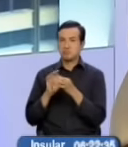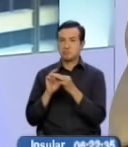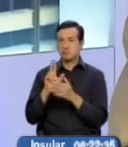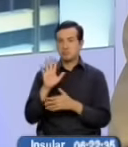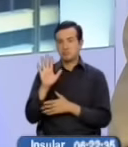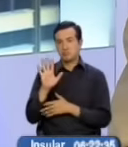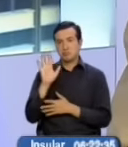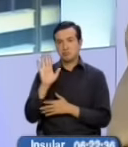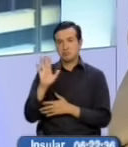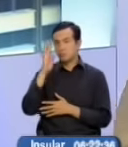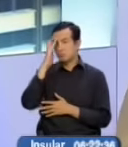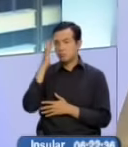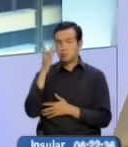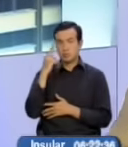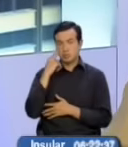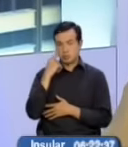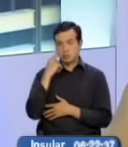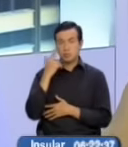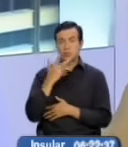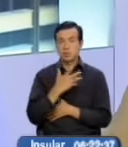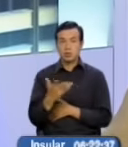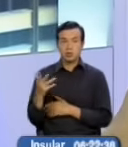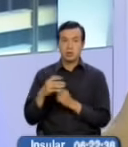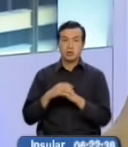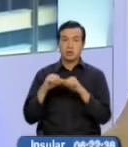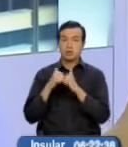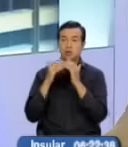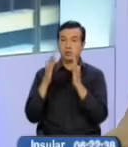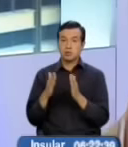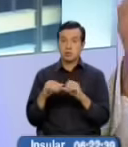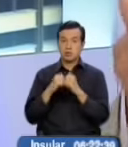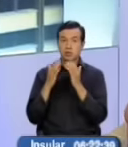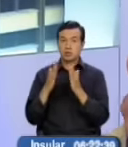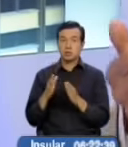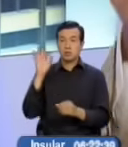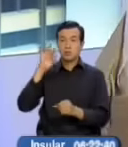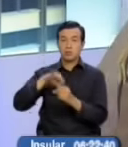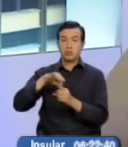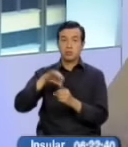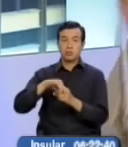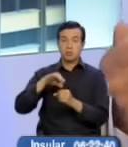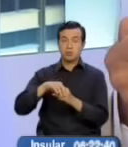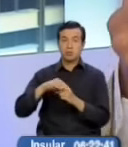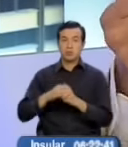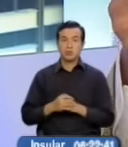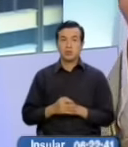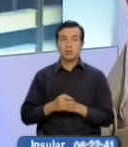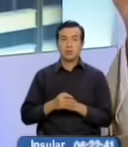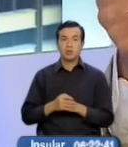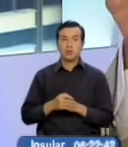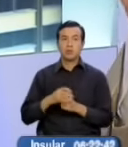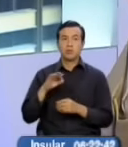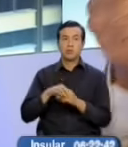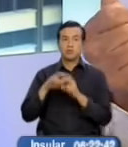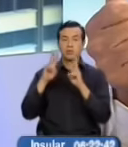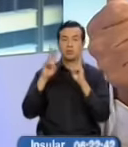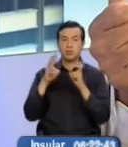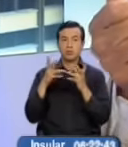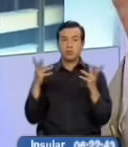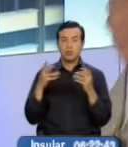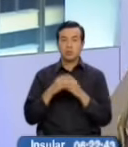Alianza País porque a nivel de los asambleístas el voto con el sistema de De